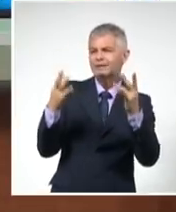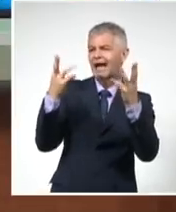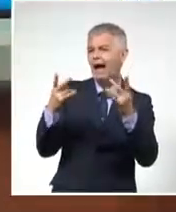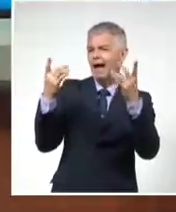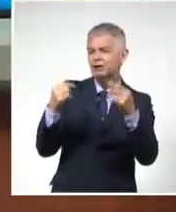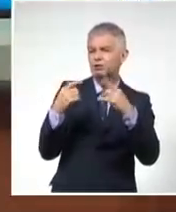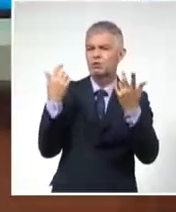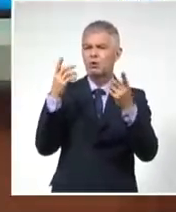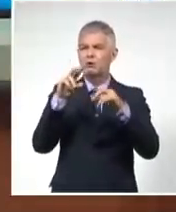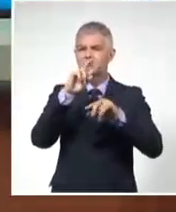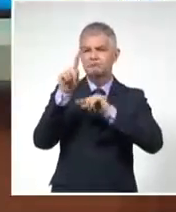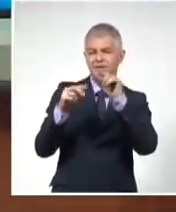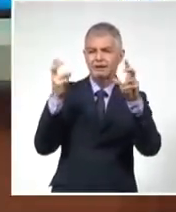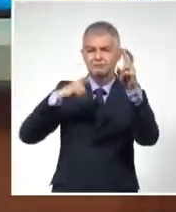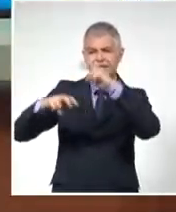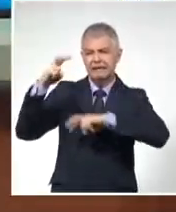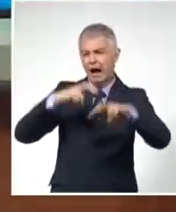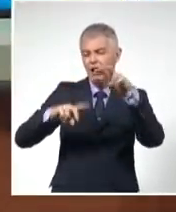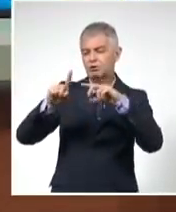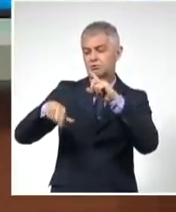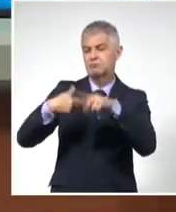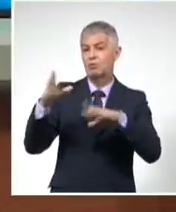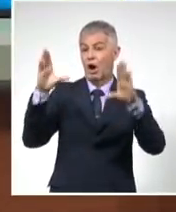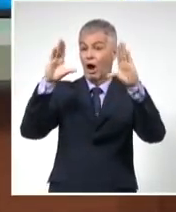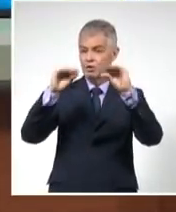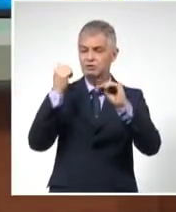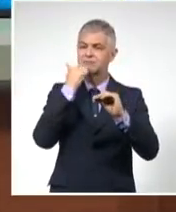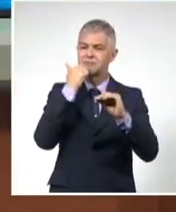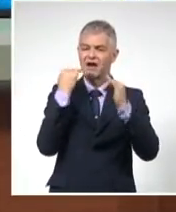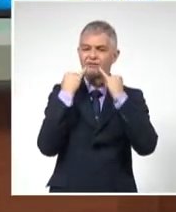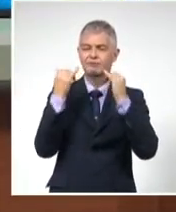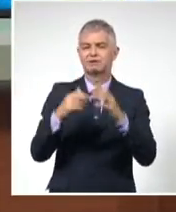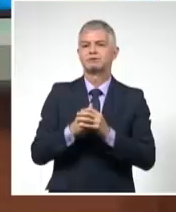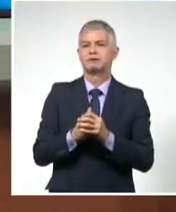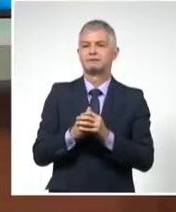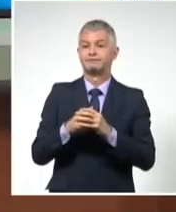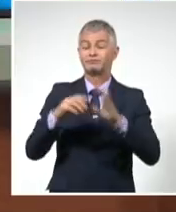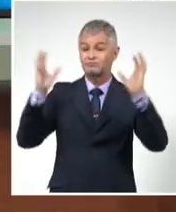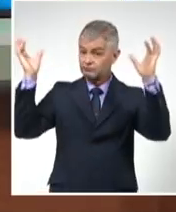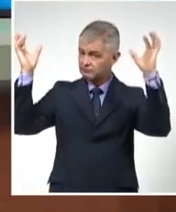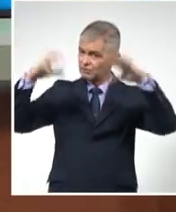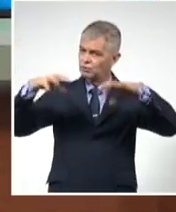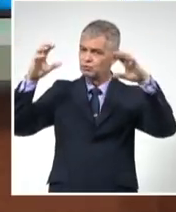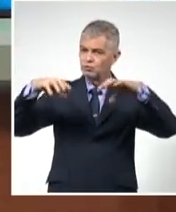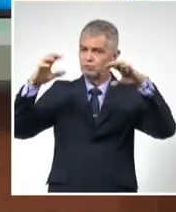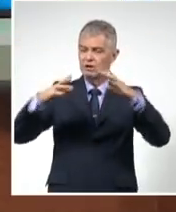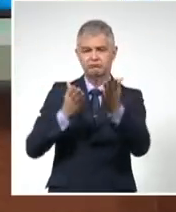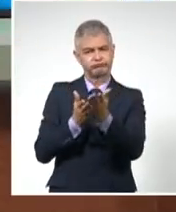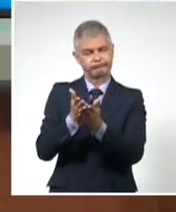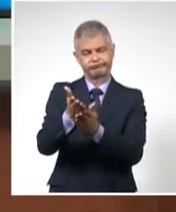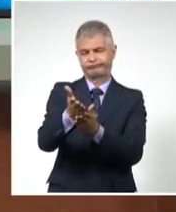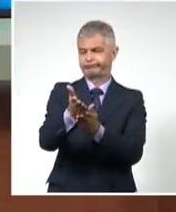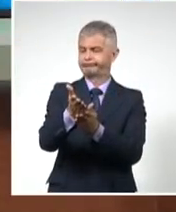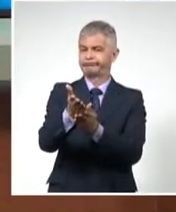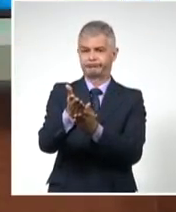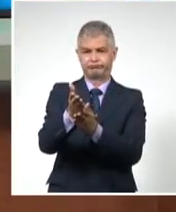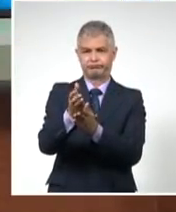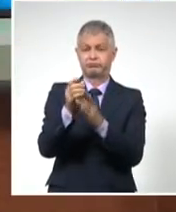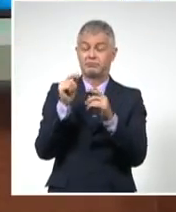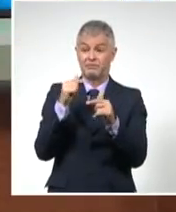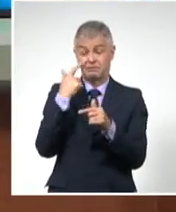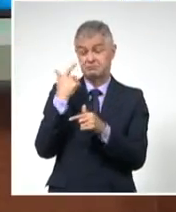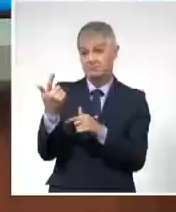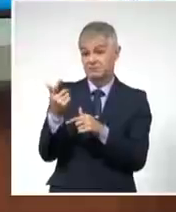mejor información esta noche. Y la lluvia debe mantenerse y sigue siendo un factor muy importante, porque fíjense que ha llovido